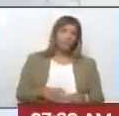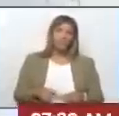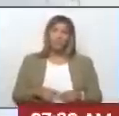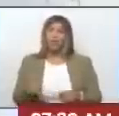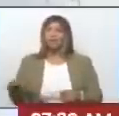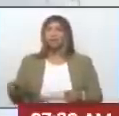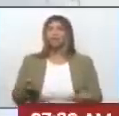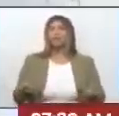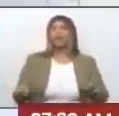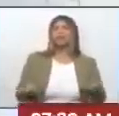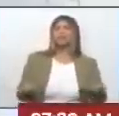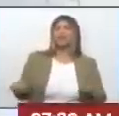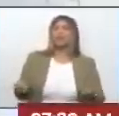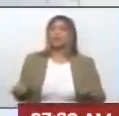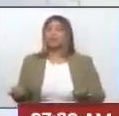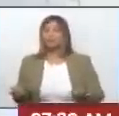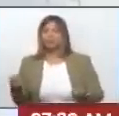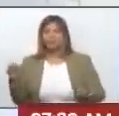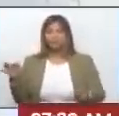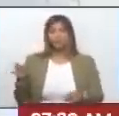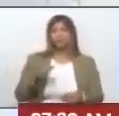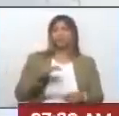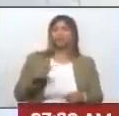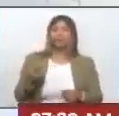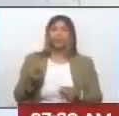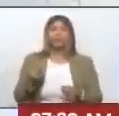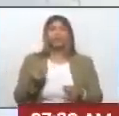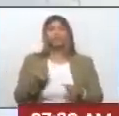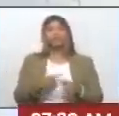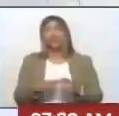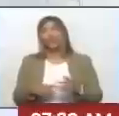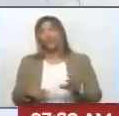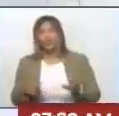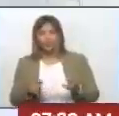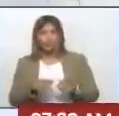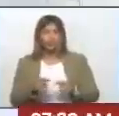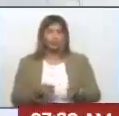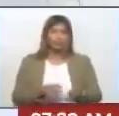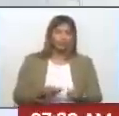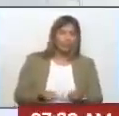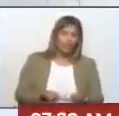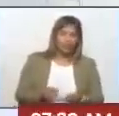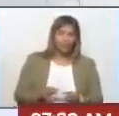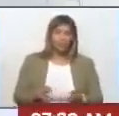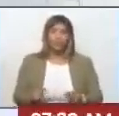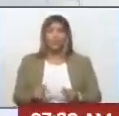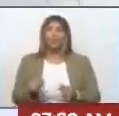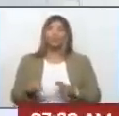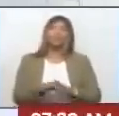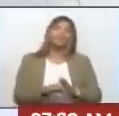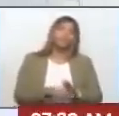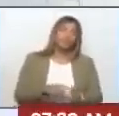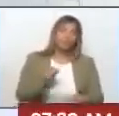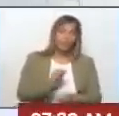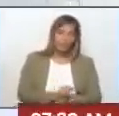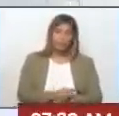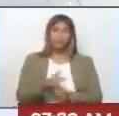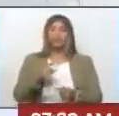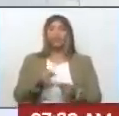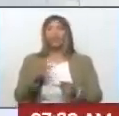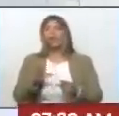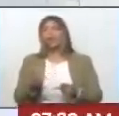influencia, de la colusión, entre tantos otros delitos que están previstos en el Código Penal, en el Código